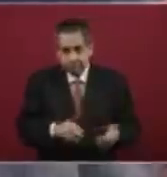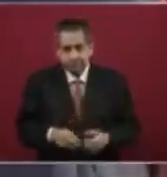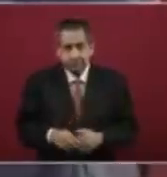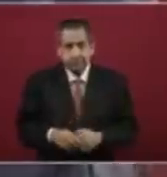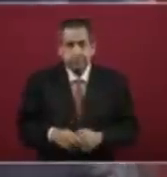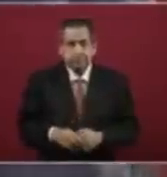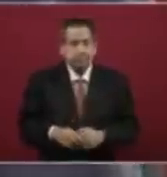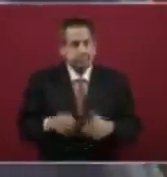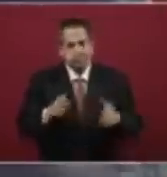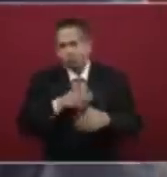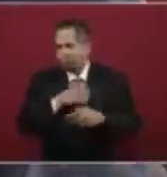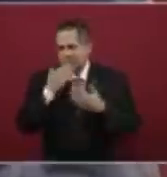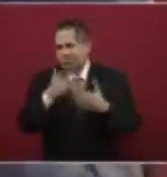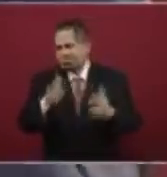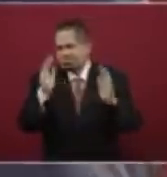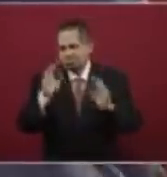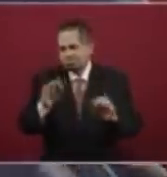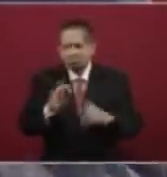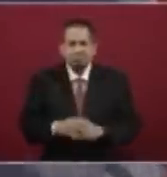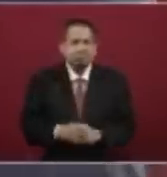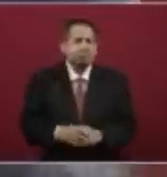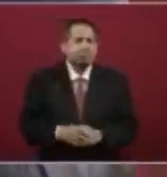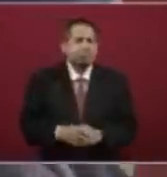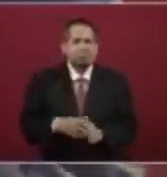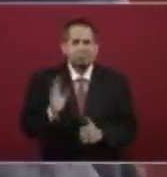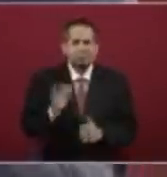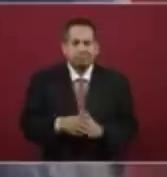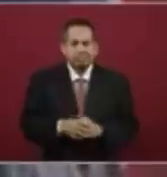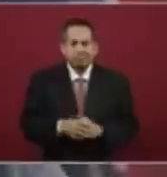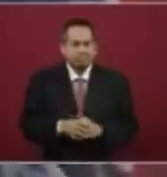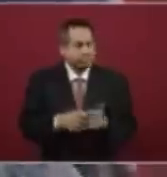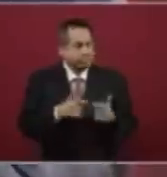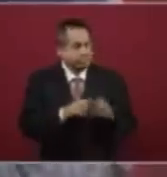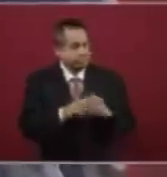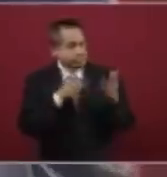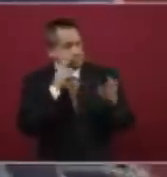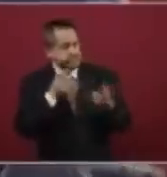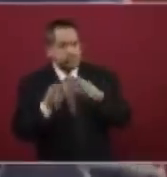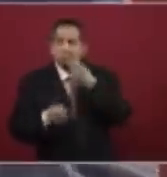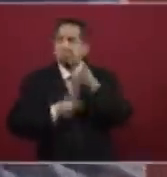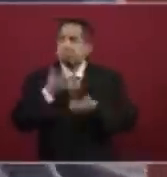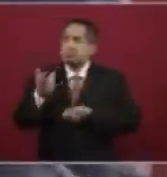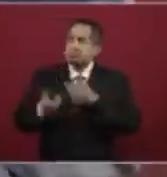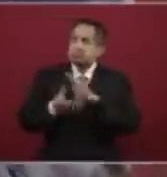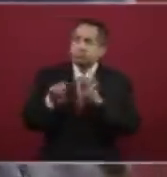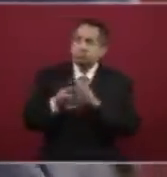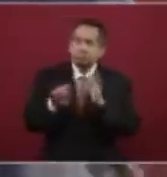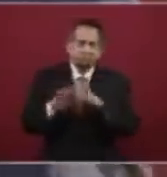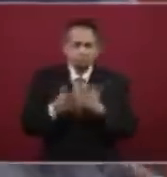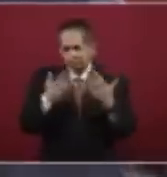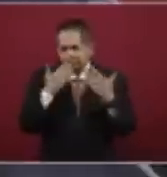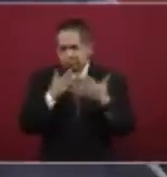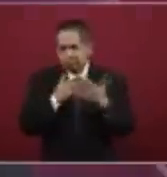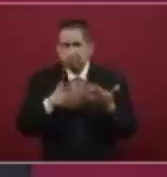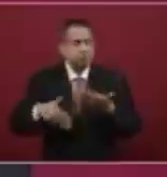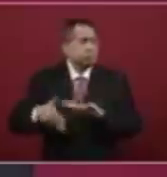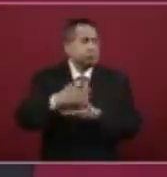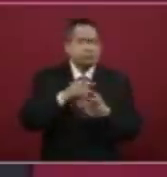Y qué bien, pues, que se manifieste, que se exprese y que todo esto se